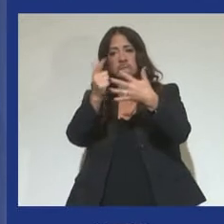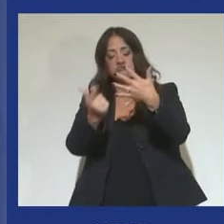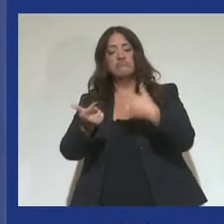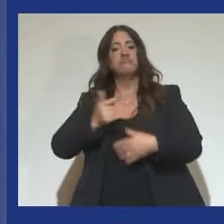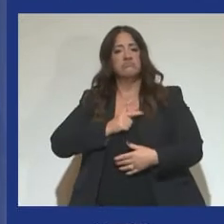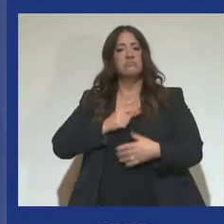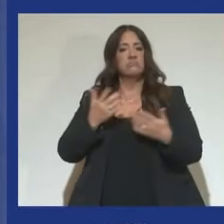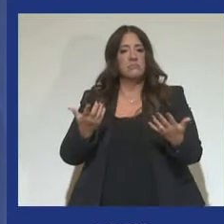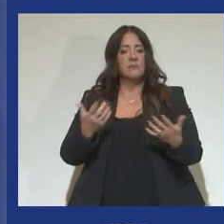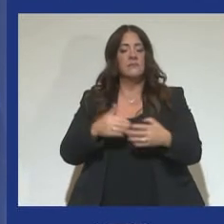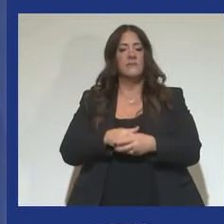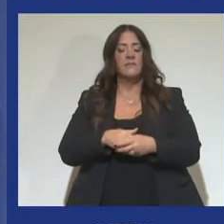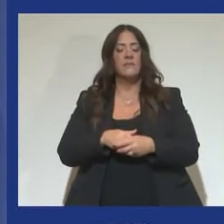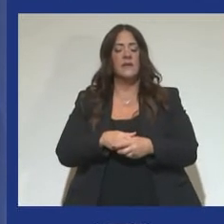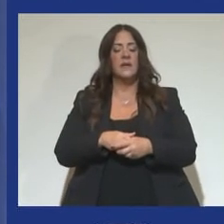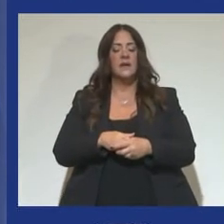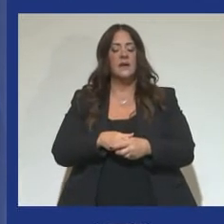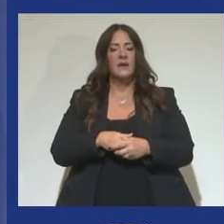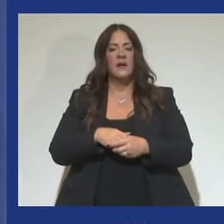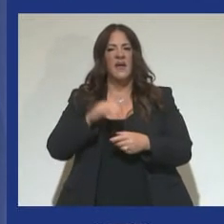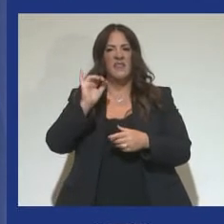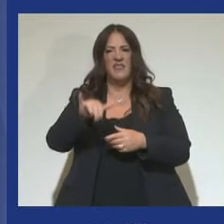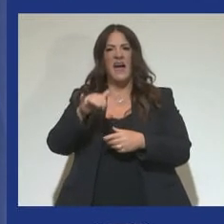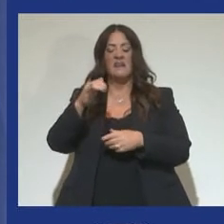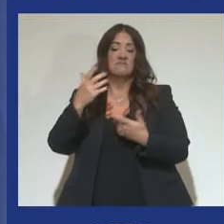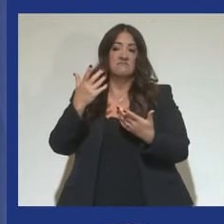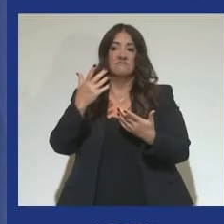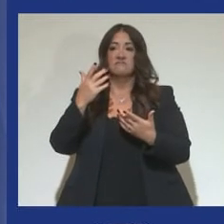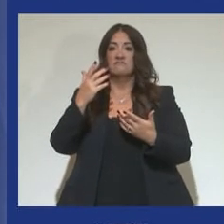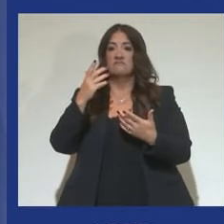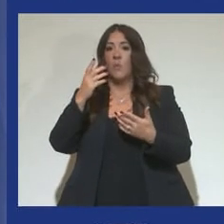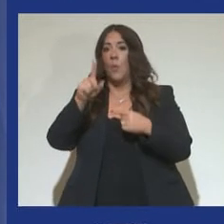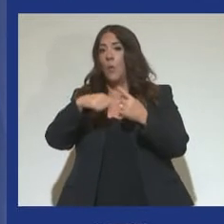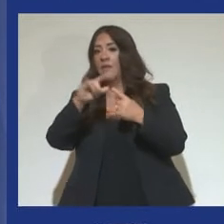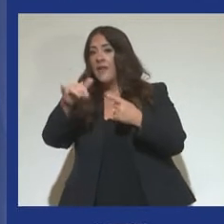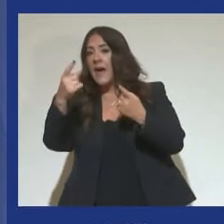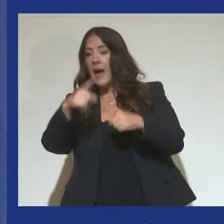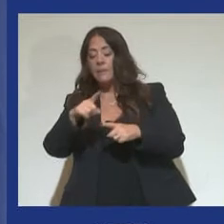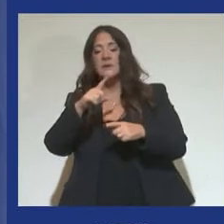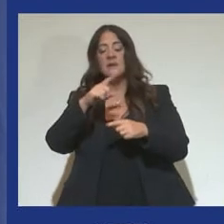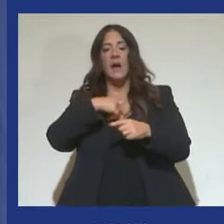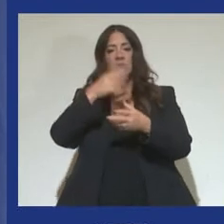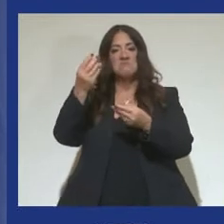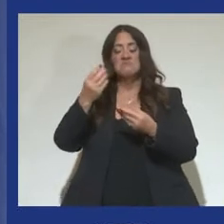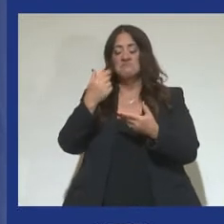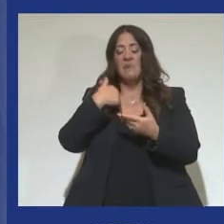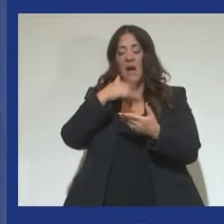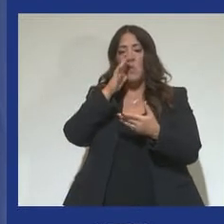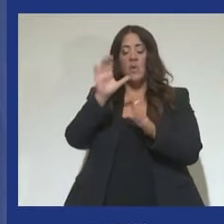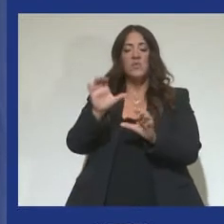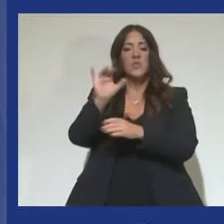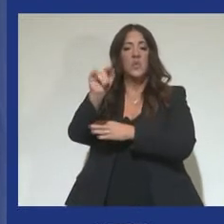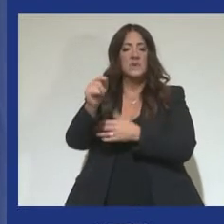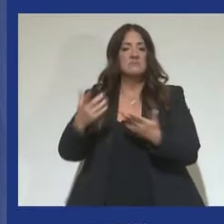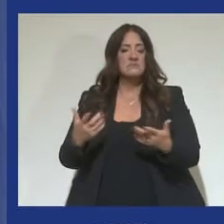y es allí donde caerá la fecha en cuanto a la prioridad de las vacunas